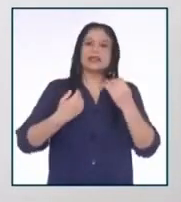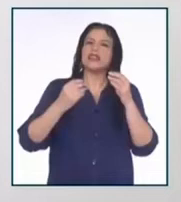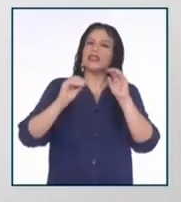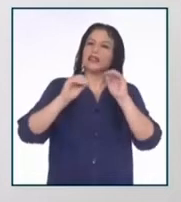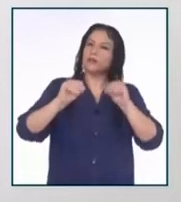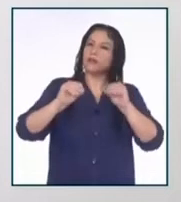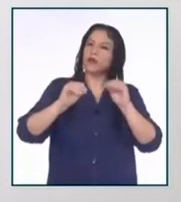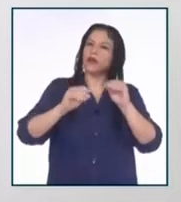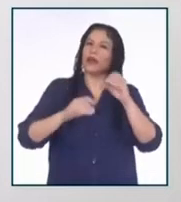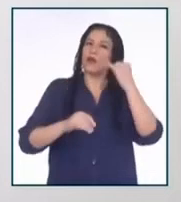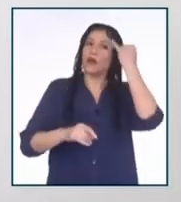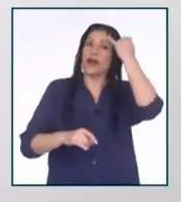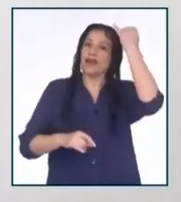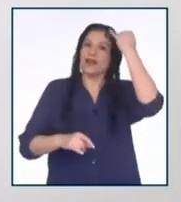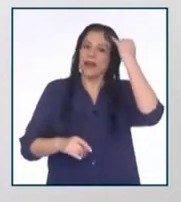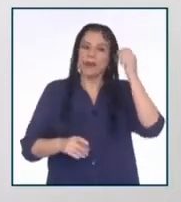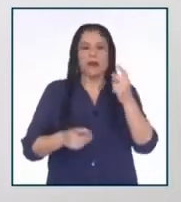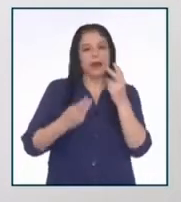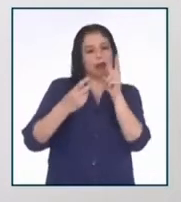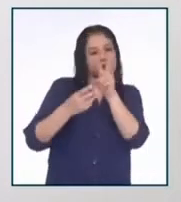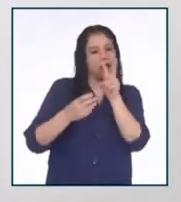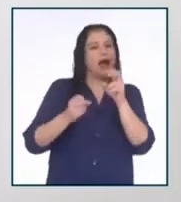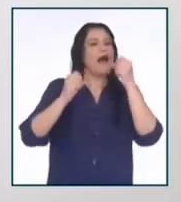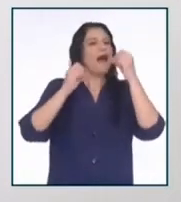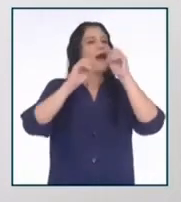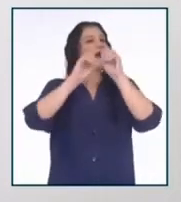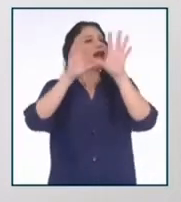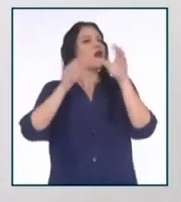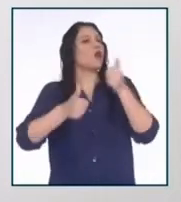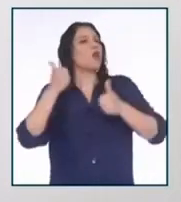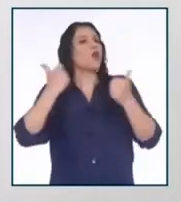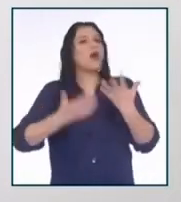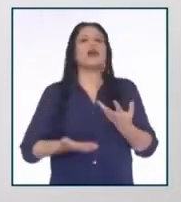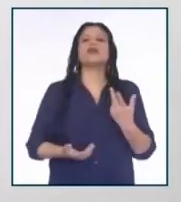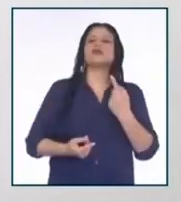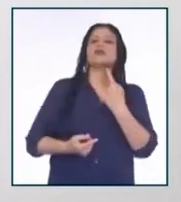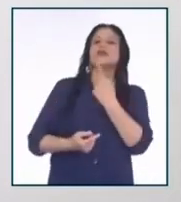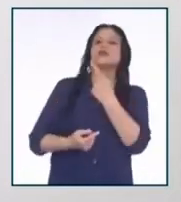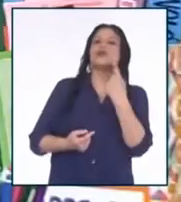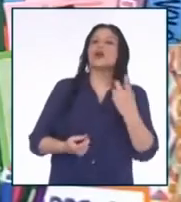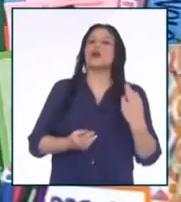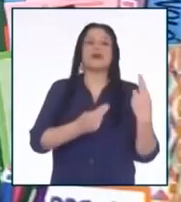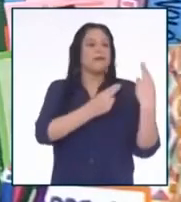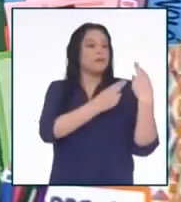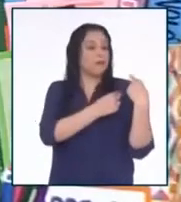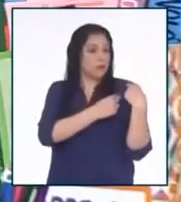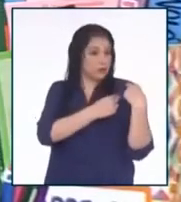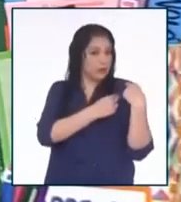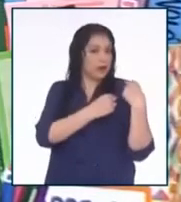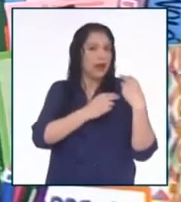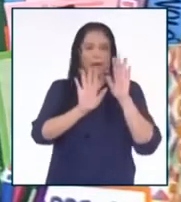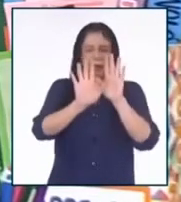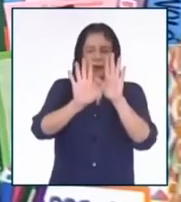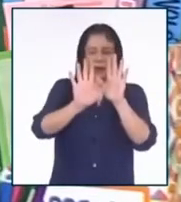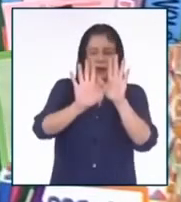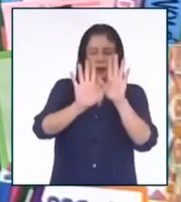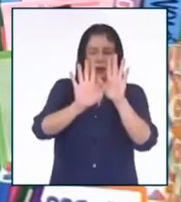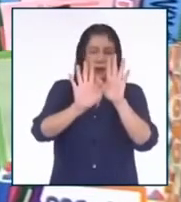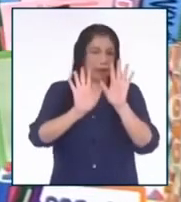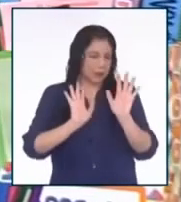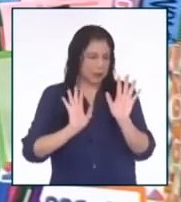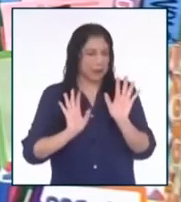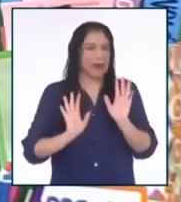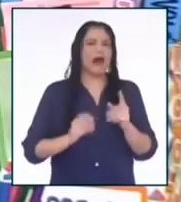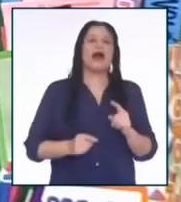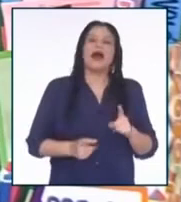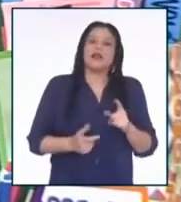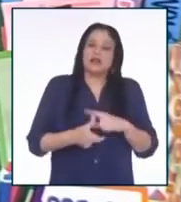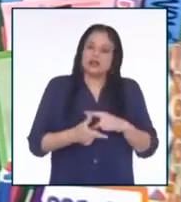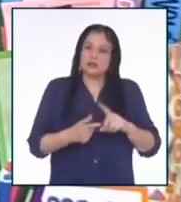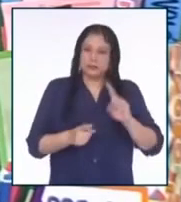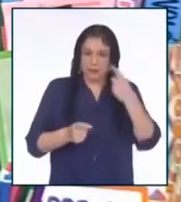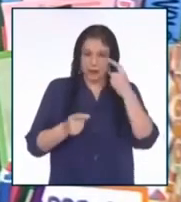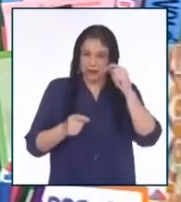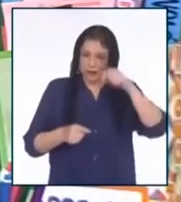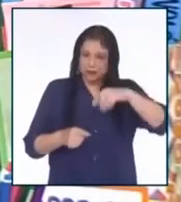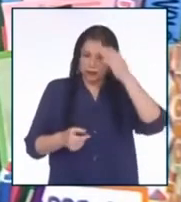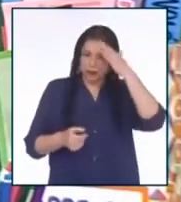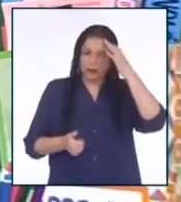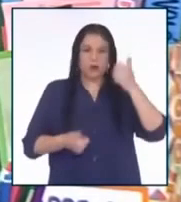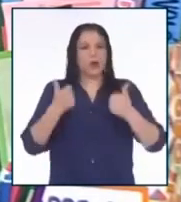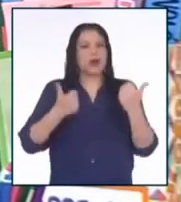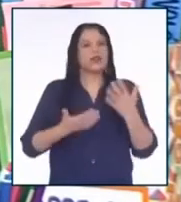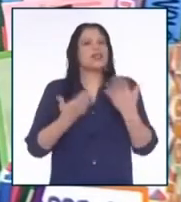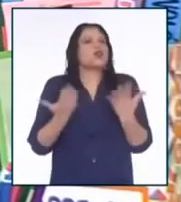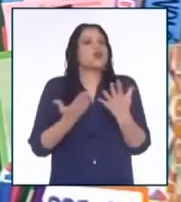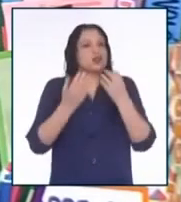idea y para que quede claro cuáles son sus respectivos roles. Un momentito, profesora. Entonces, primero debo saber los tipos